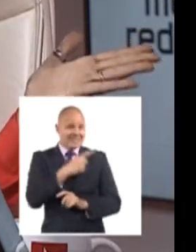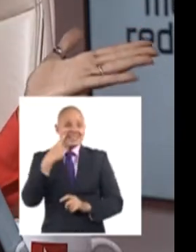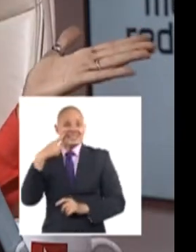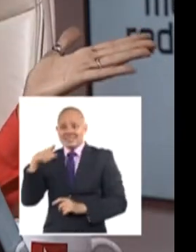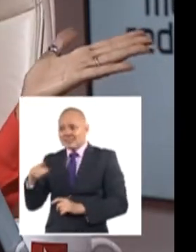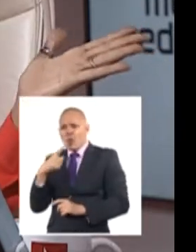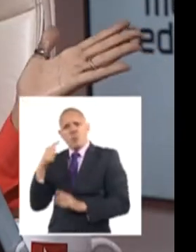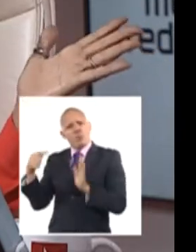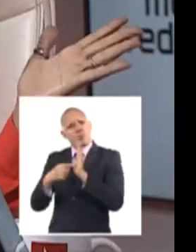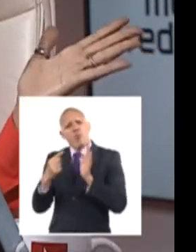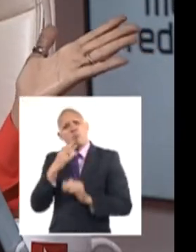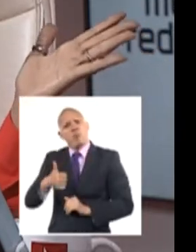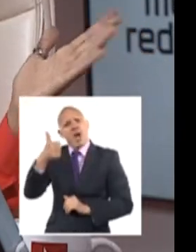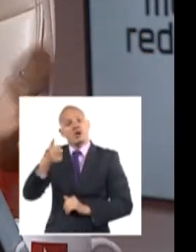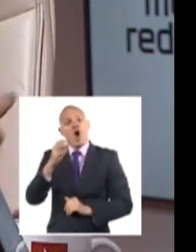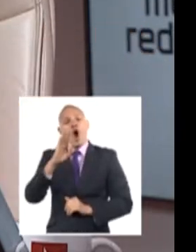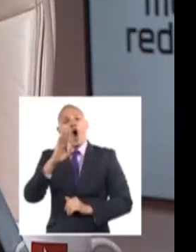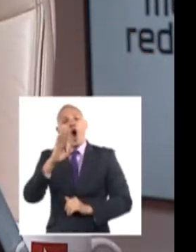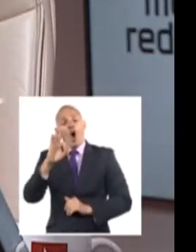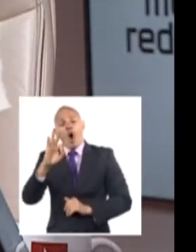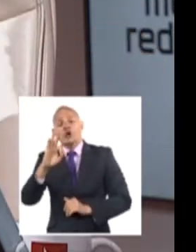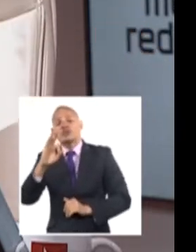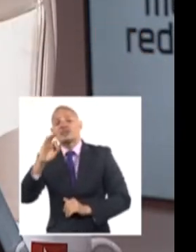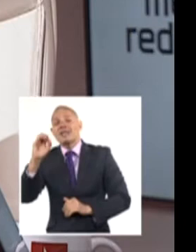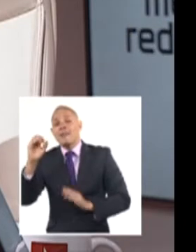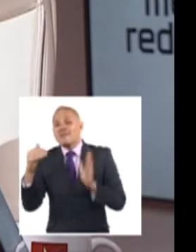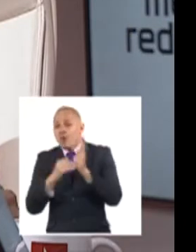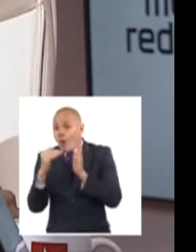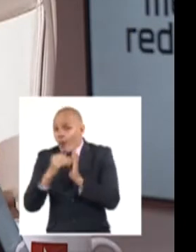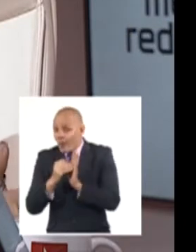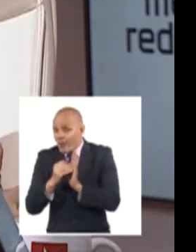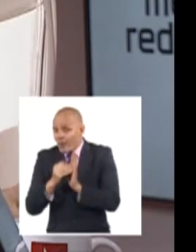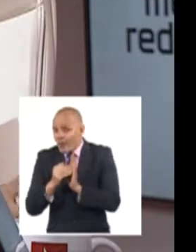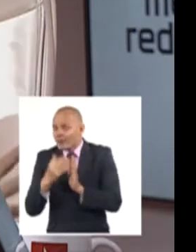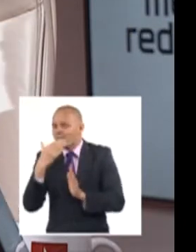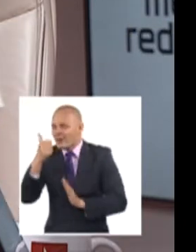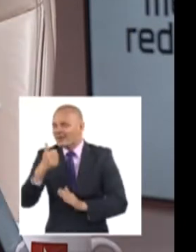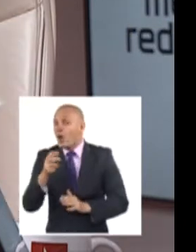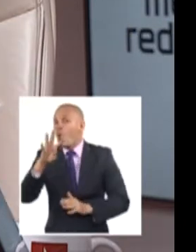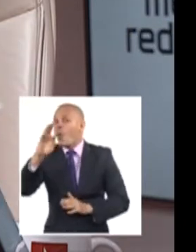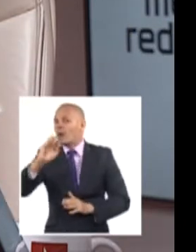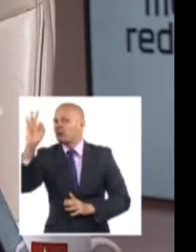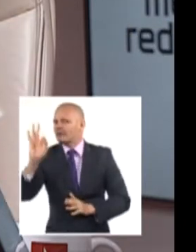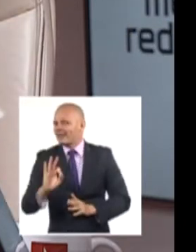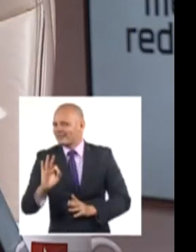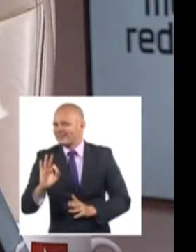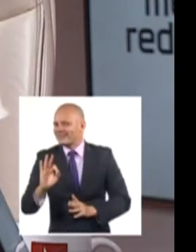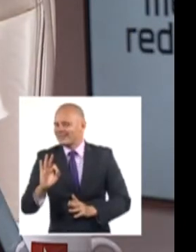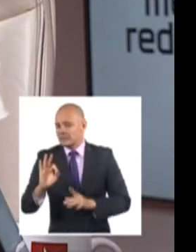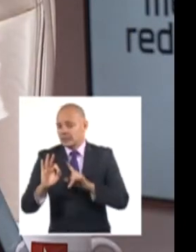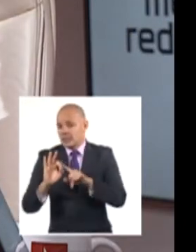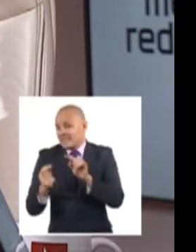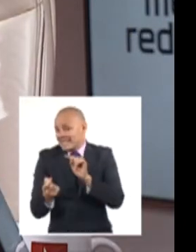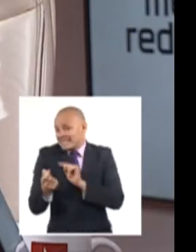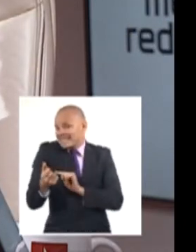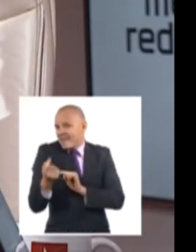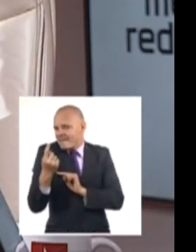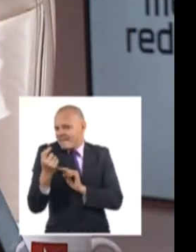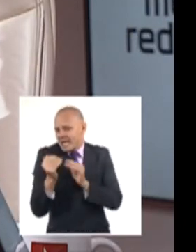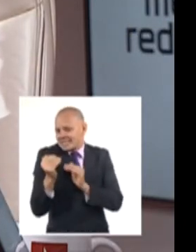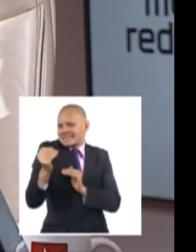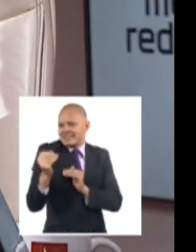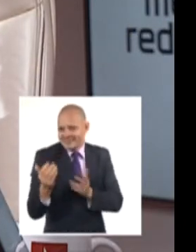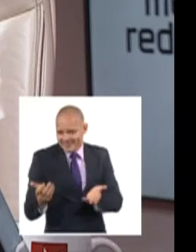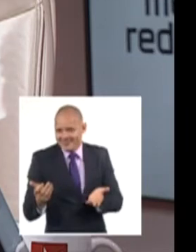que que se obtuvo en la primera ronda sólo que no fue suficiente pero fue sin duda una magnífica una